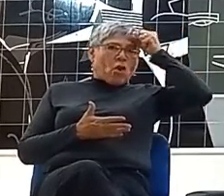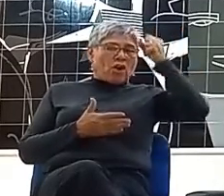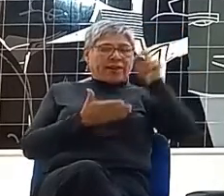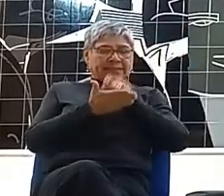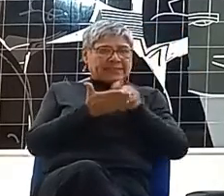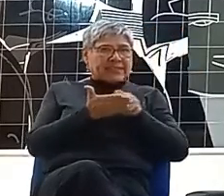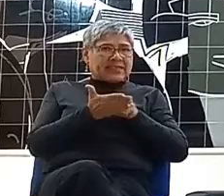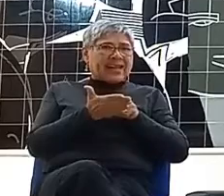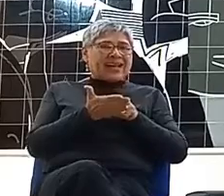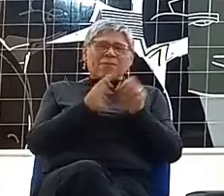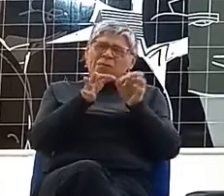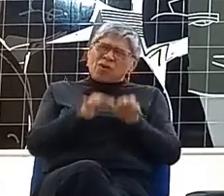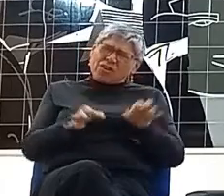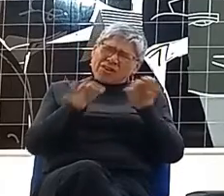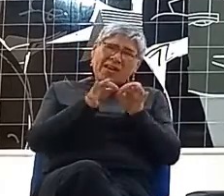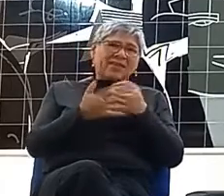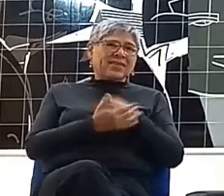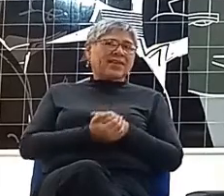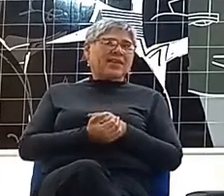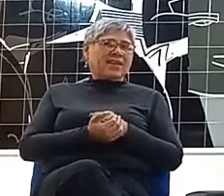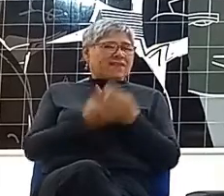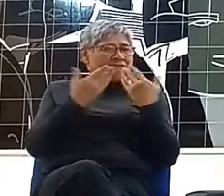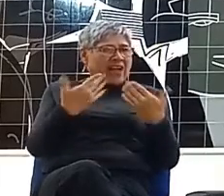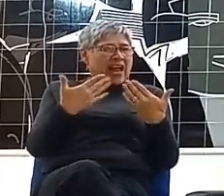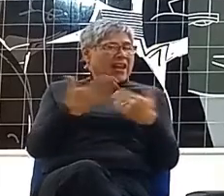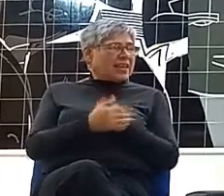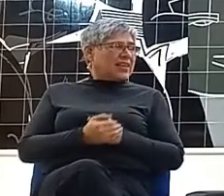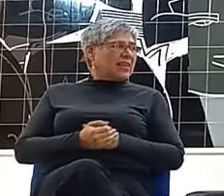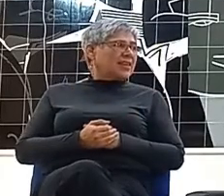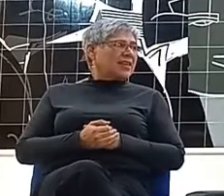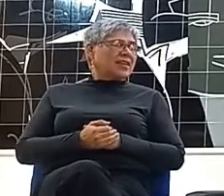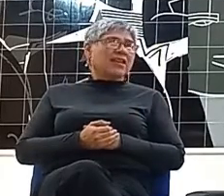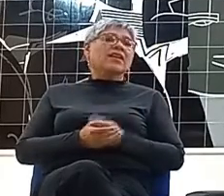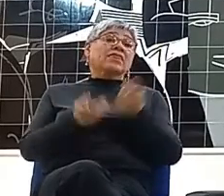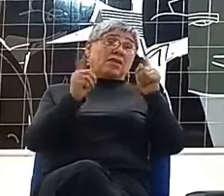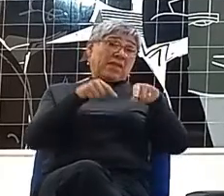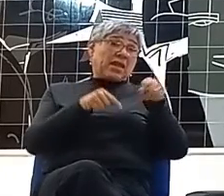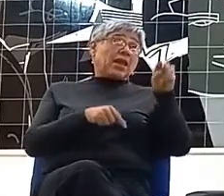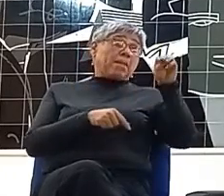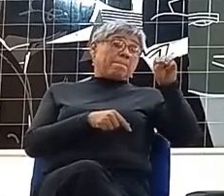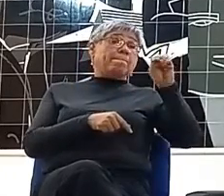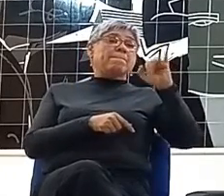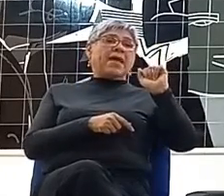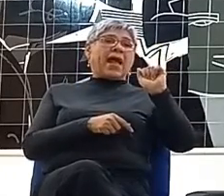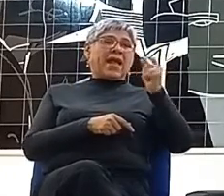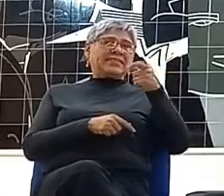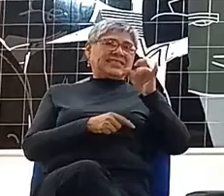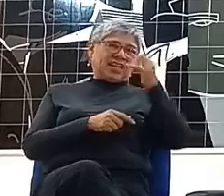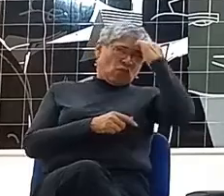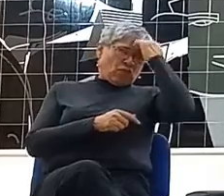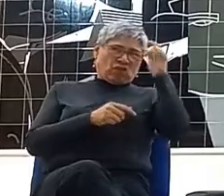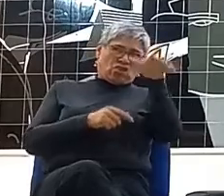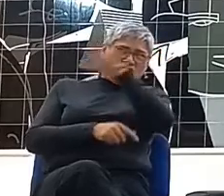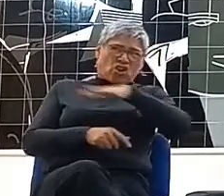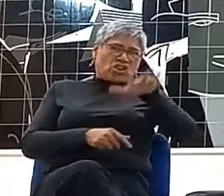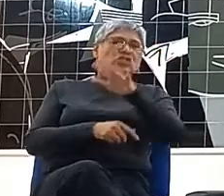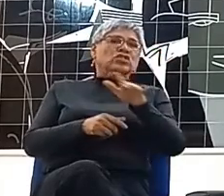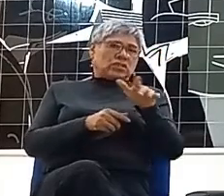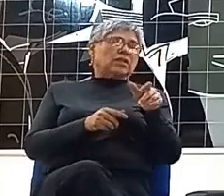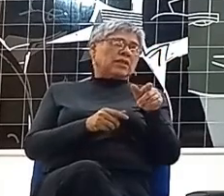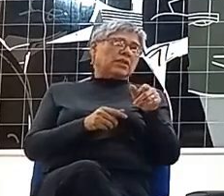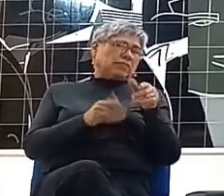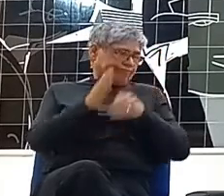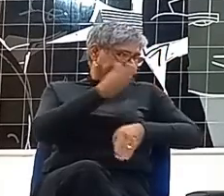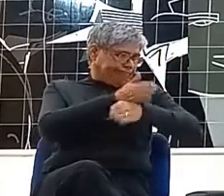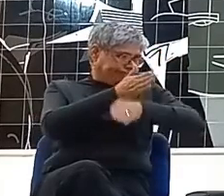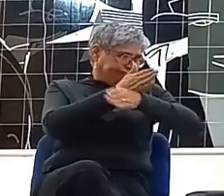invaluable que había que valorar, y por supuesto entras ahí con tu magisterio a seguir con esos diálogos. Me